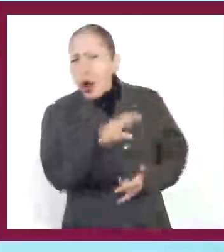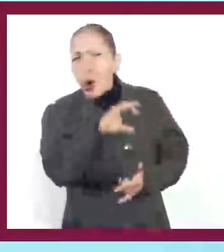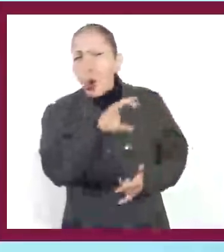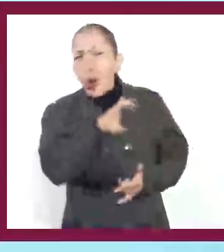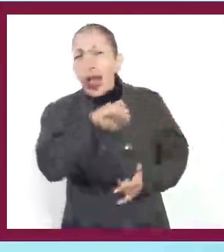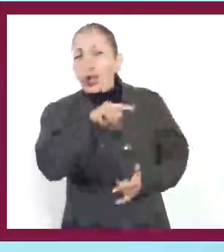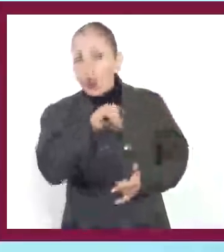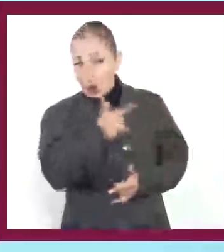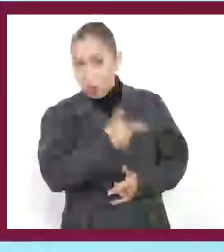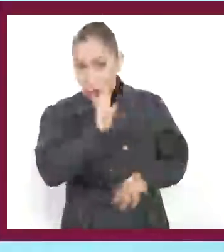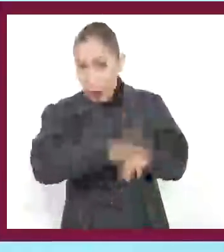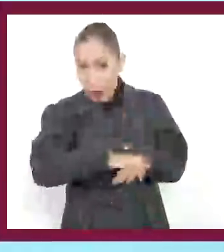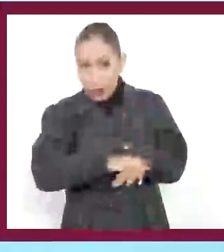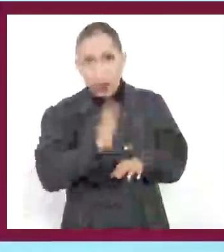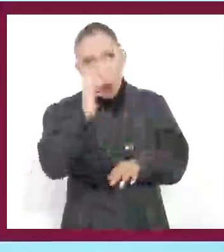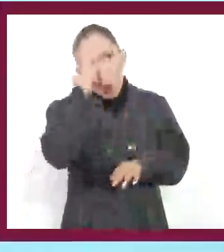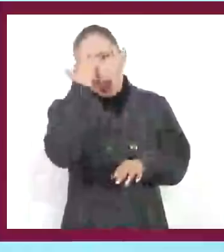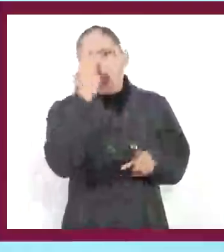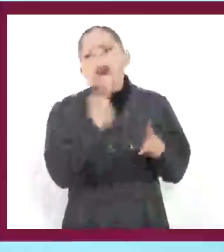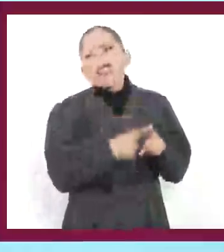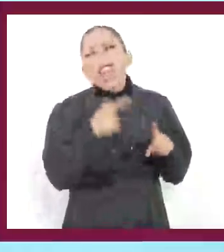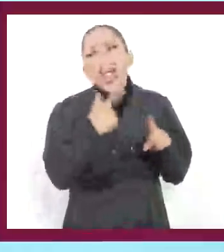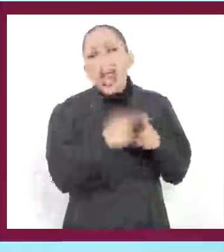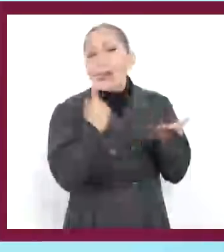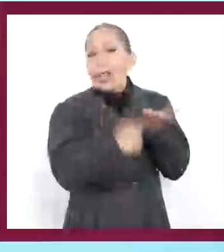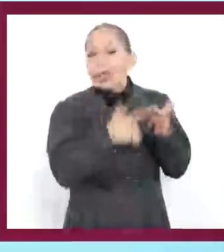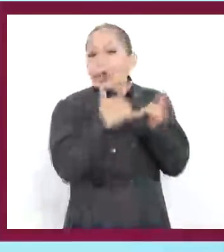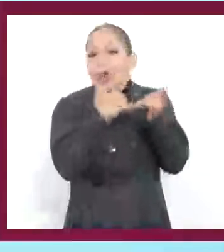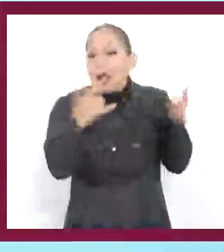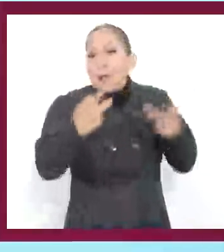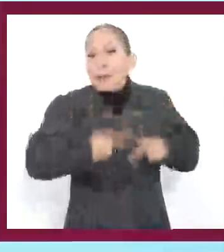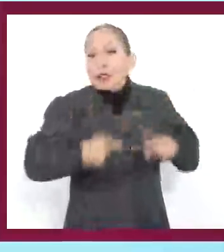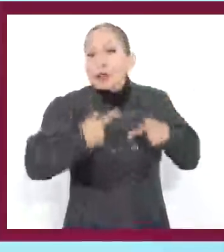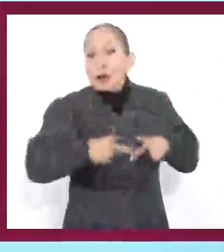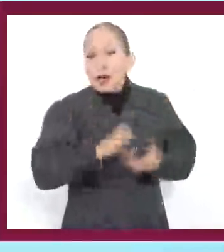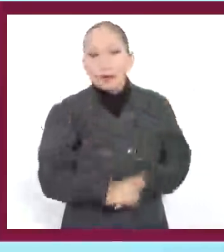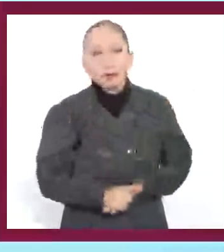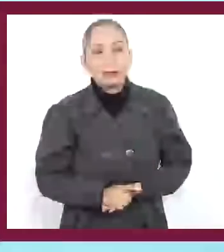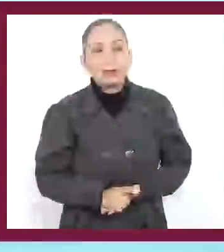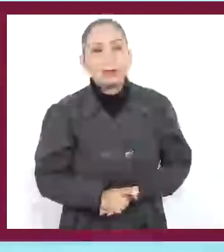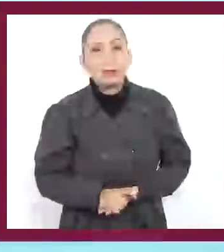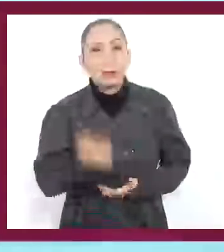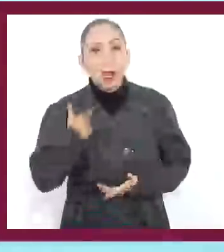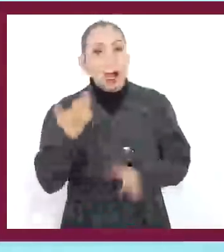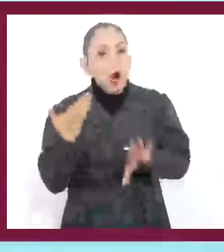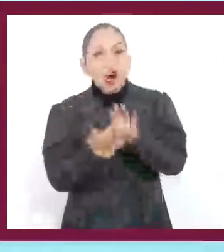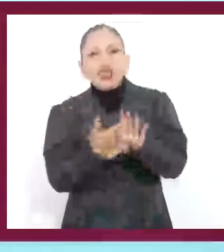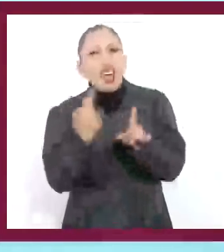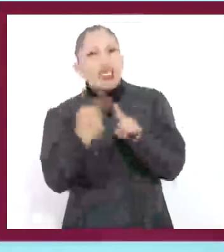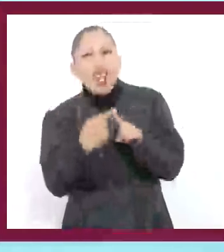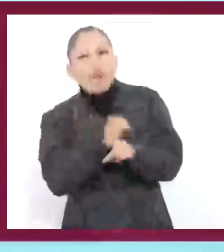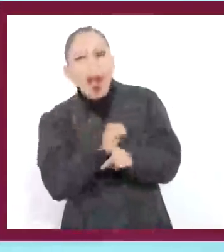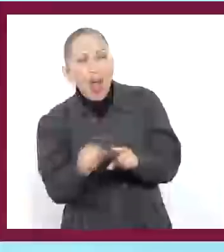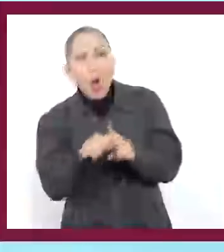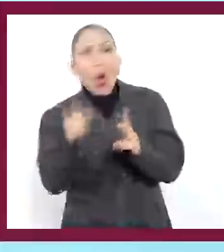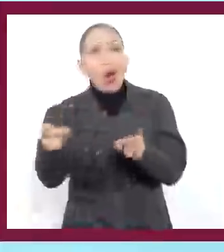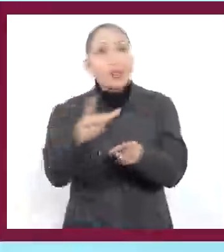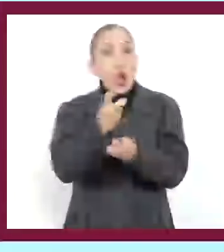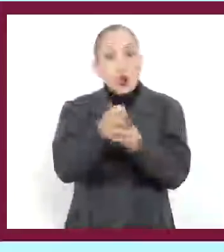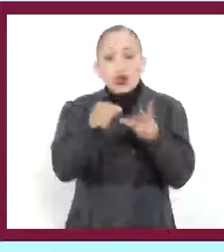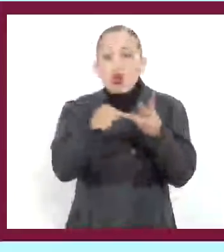gusten más? ¿Recuerdan quiénes son los personajes principales, los antagonistas y los